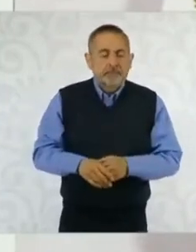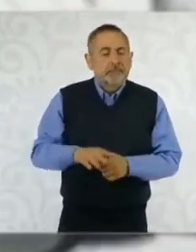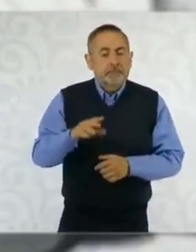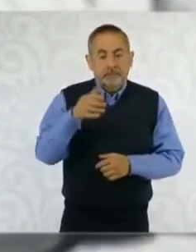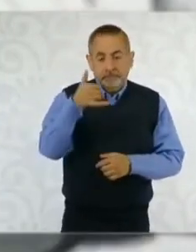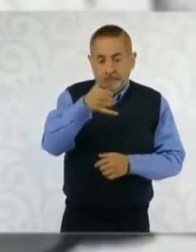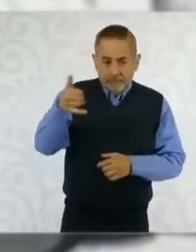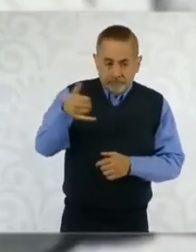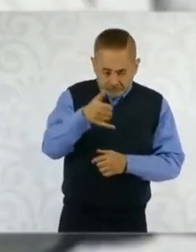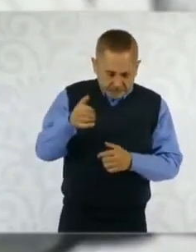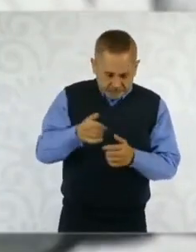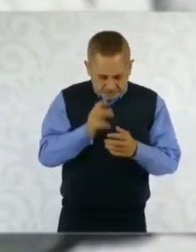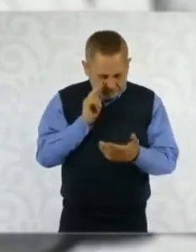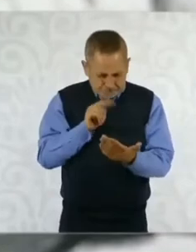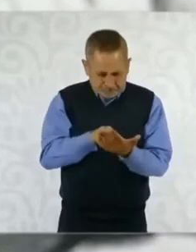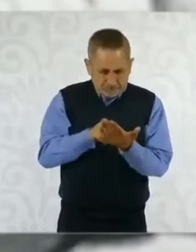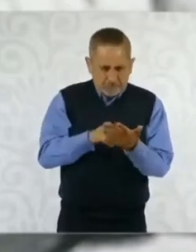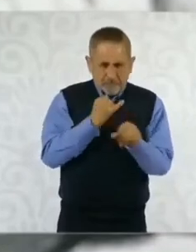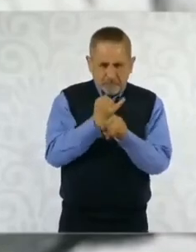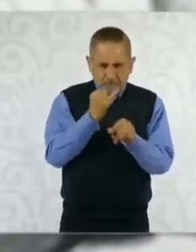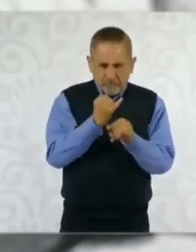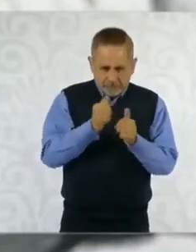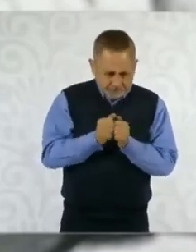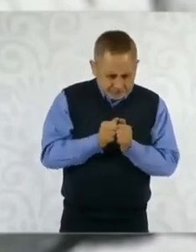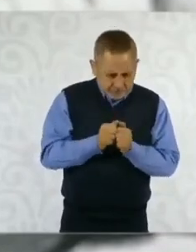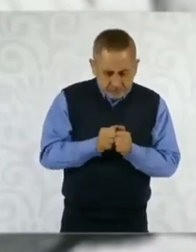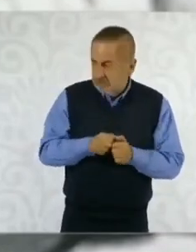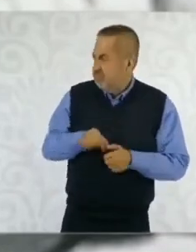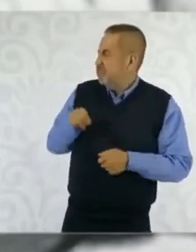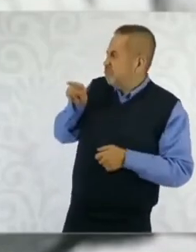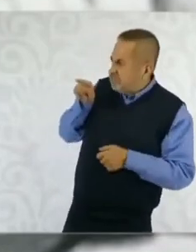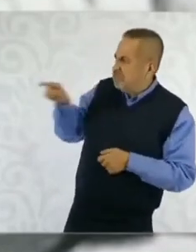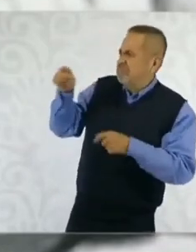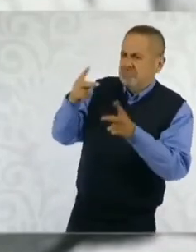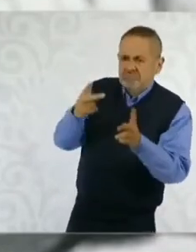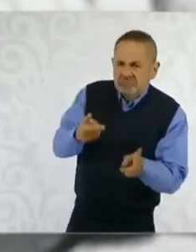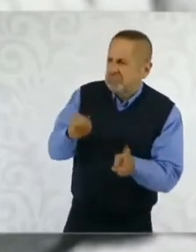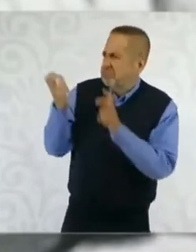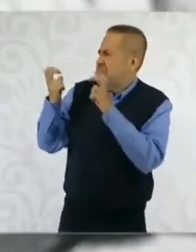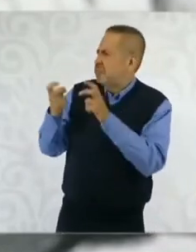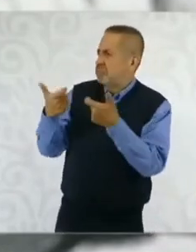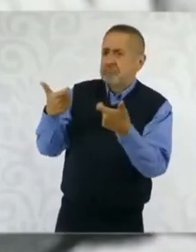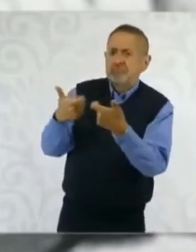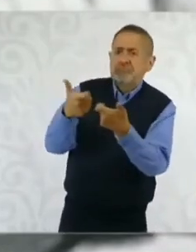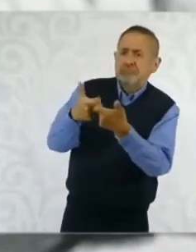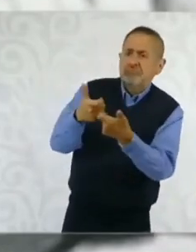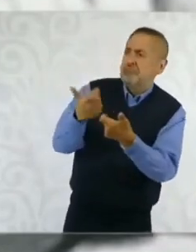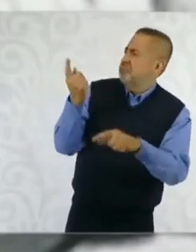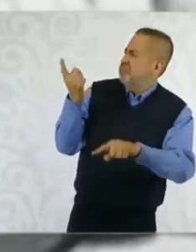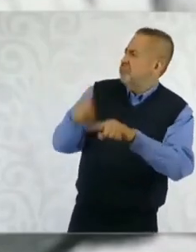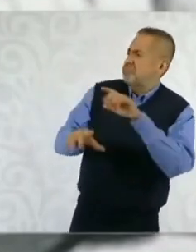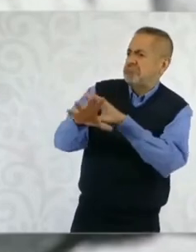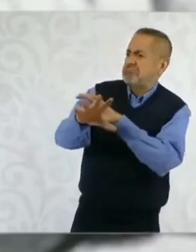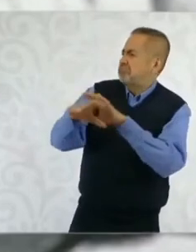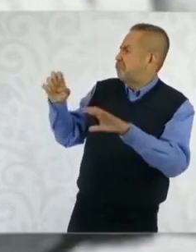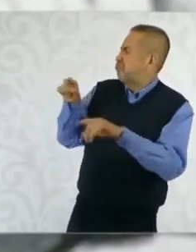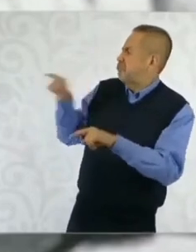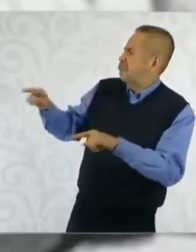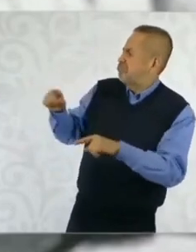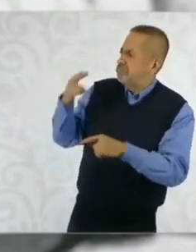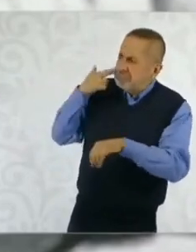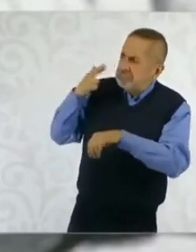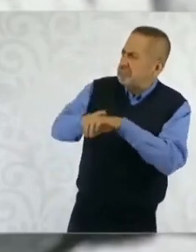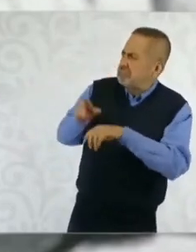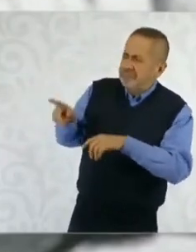Infonavit. Y ves las redes y le quieren robar los fondos a los trabajadores